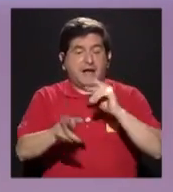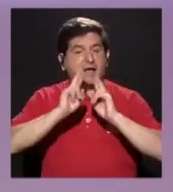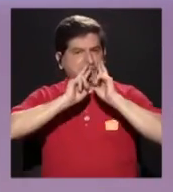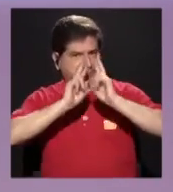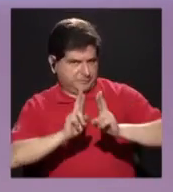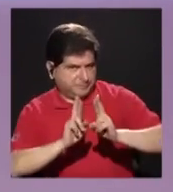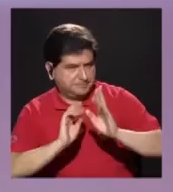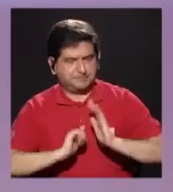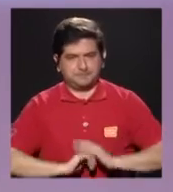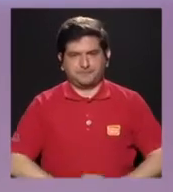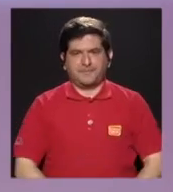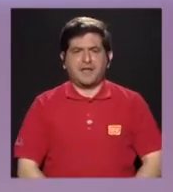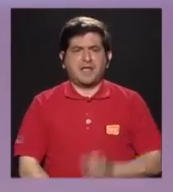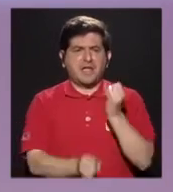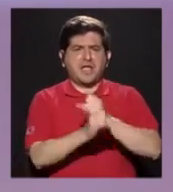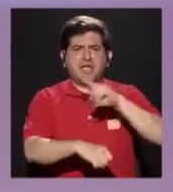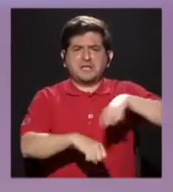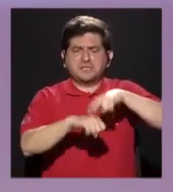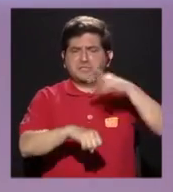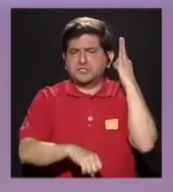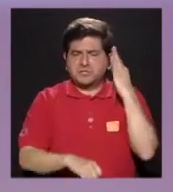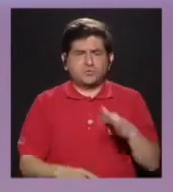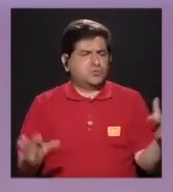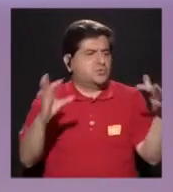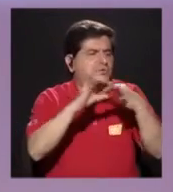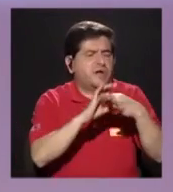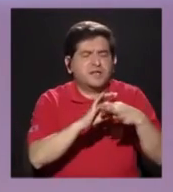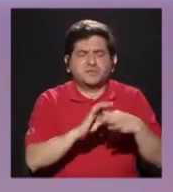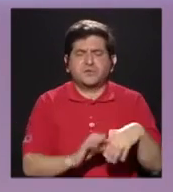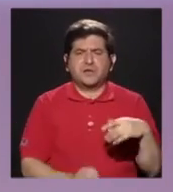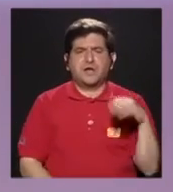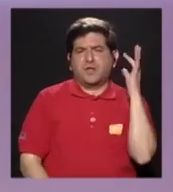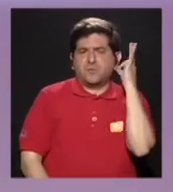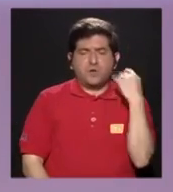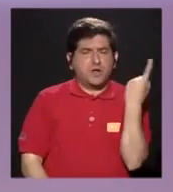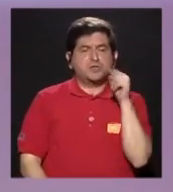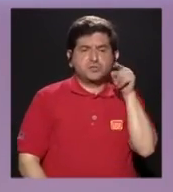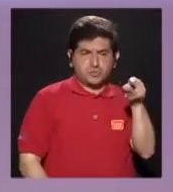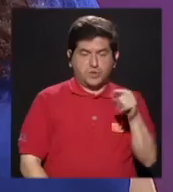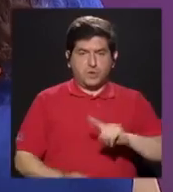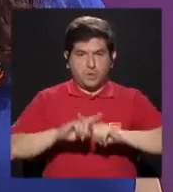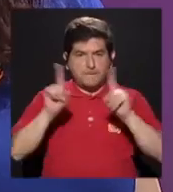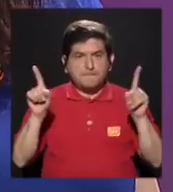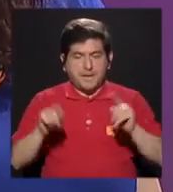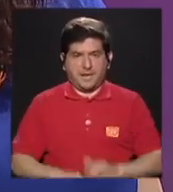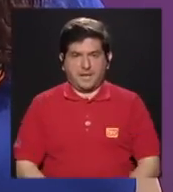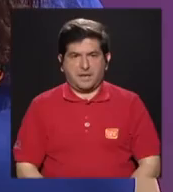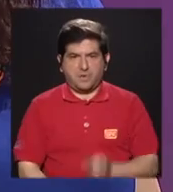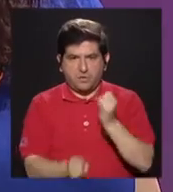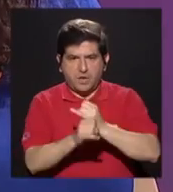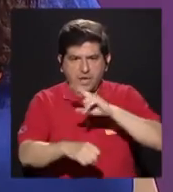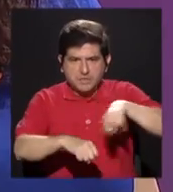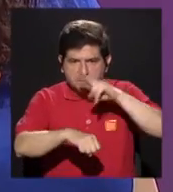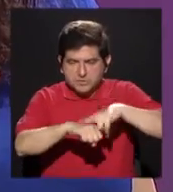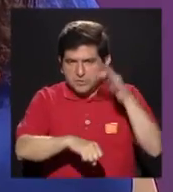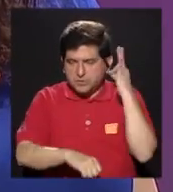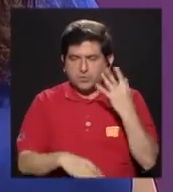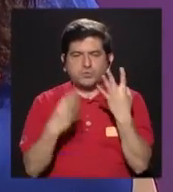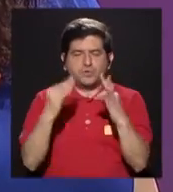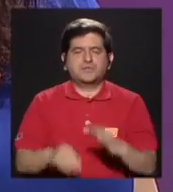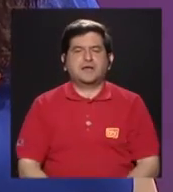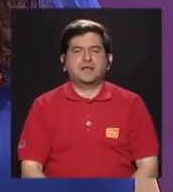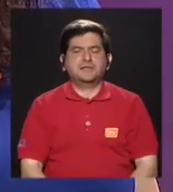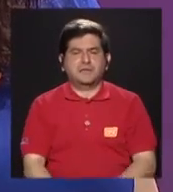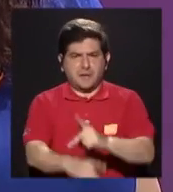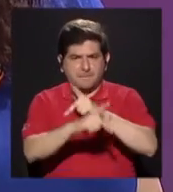es que el inah no tiene que ver con todo lo de mujeres y sólo le damos cuando como logre sea la risa el inamu trata de ser garante de